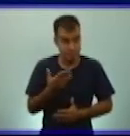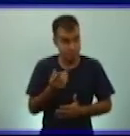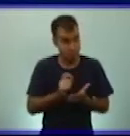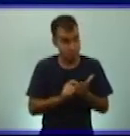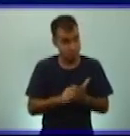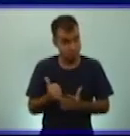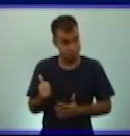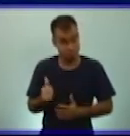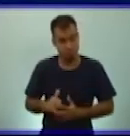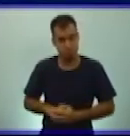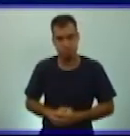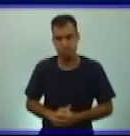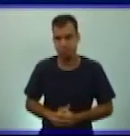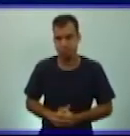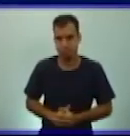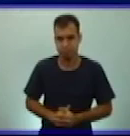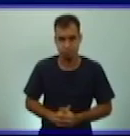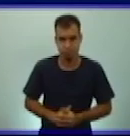estudio independiente.